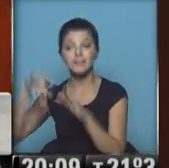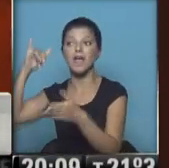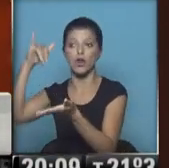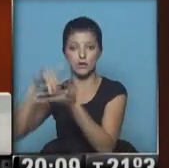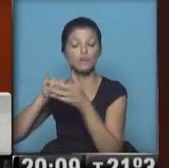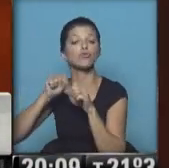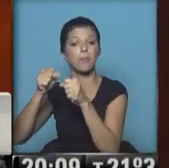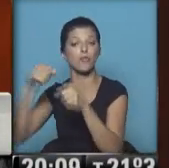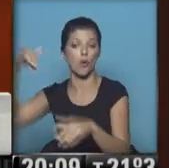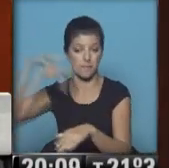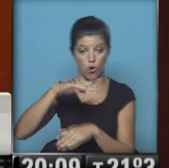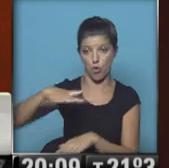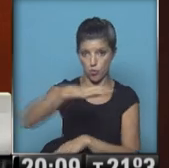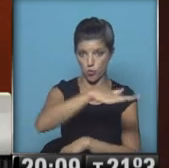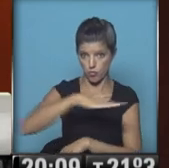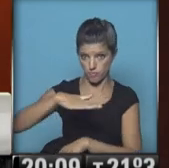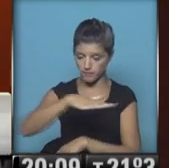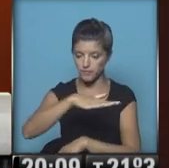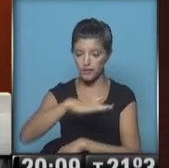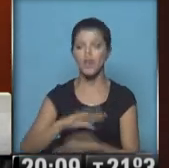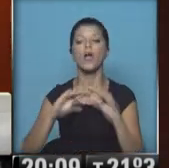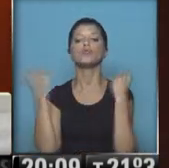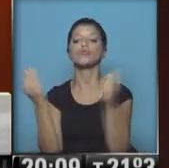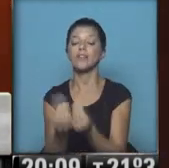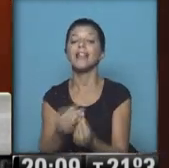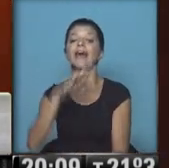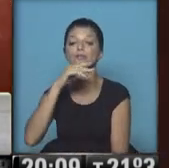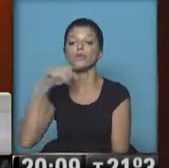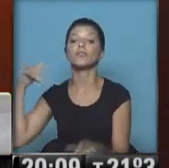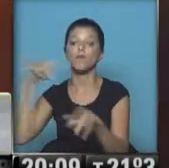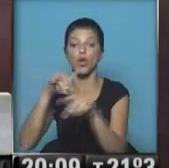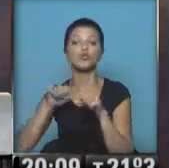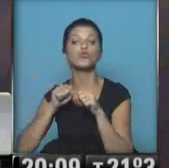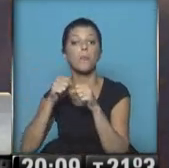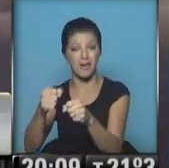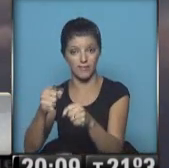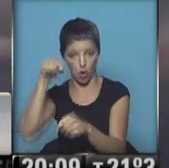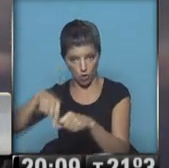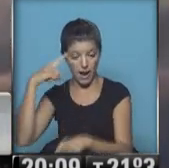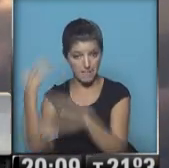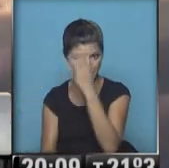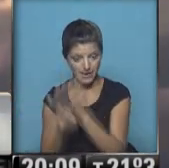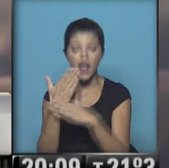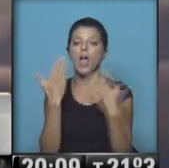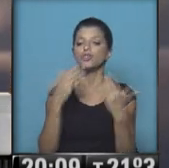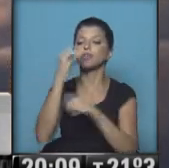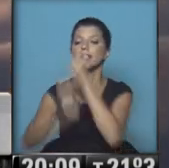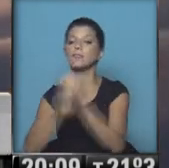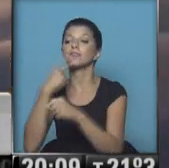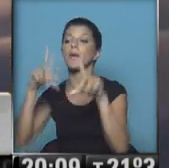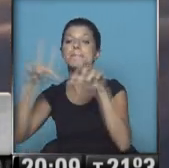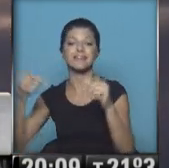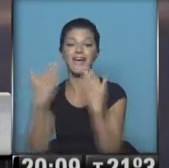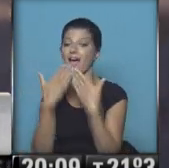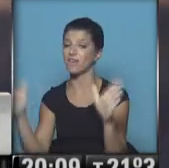sus vuelos a la región. En total se cancelaron 14 vuelos esta mañana, por lo que las compañías ofrecían pasajes